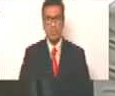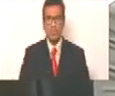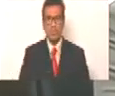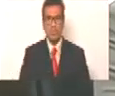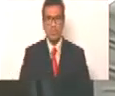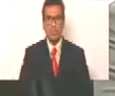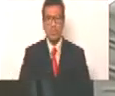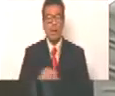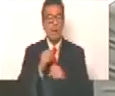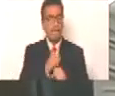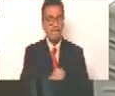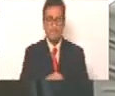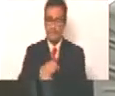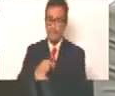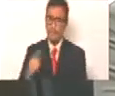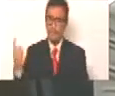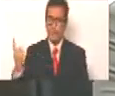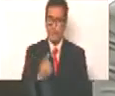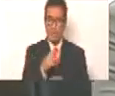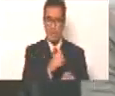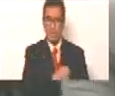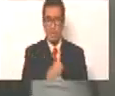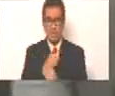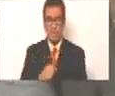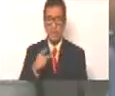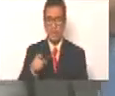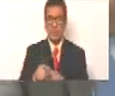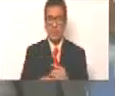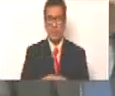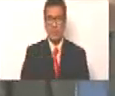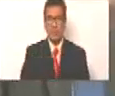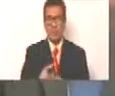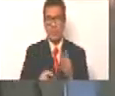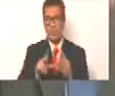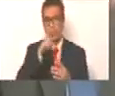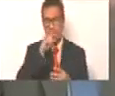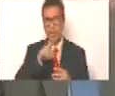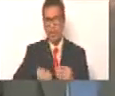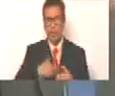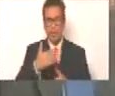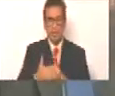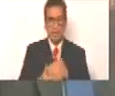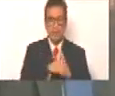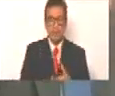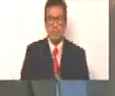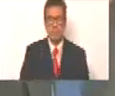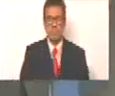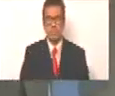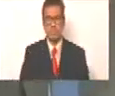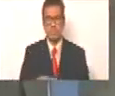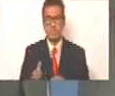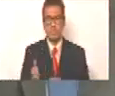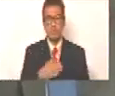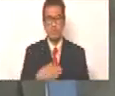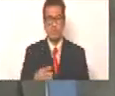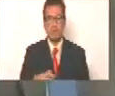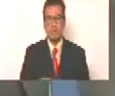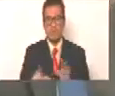llevando lo que hemos logrado en estos 3 años, avanzar en ese andamiaje legal que nos